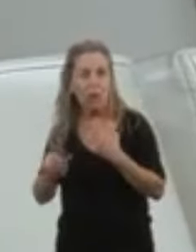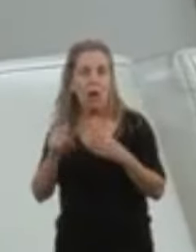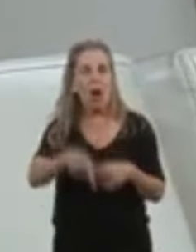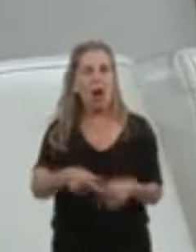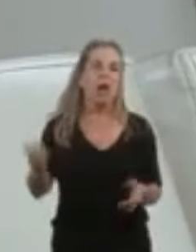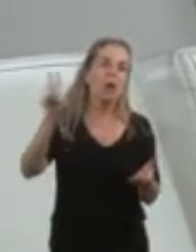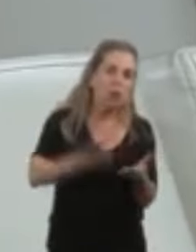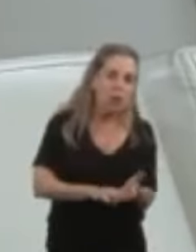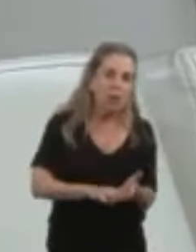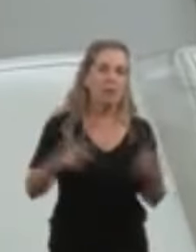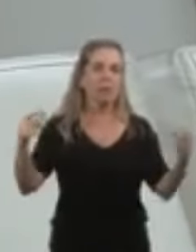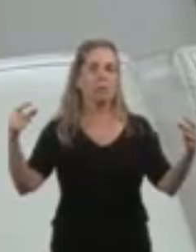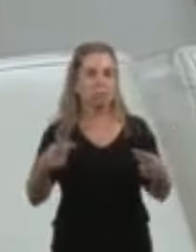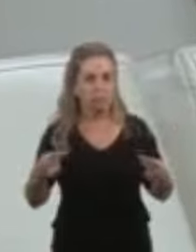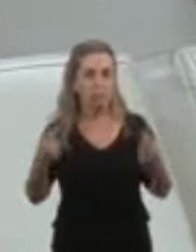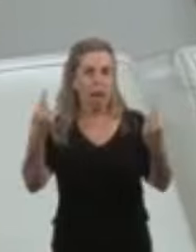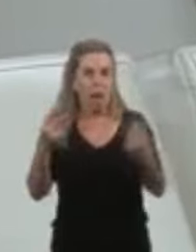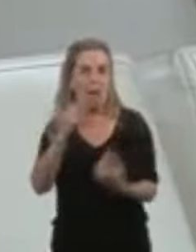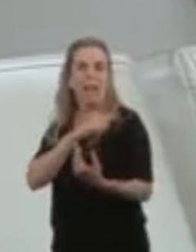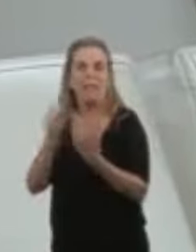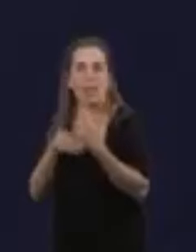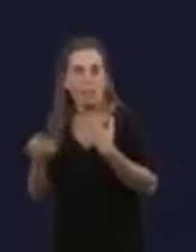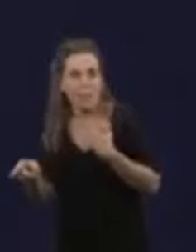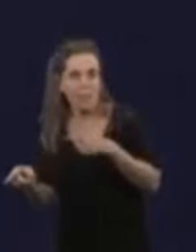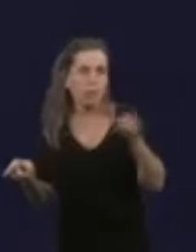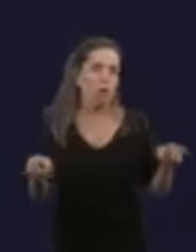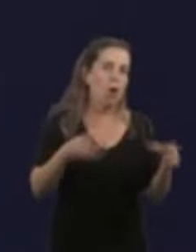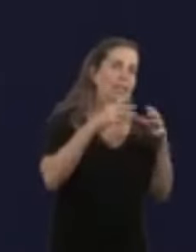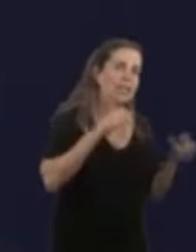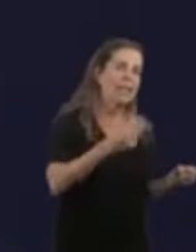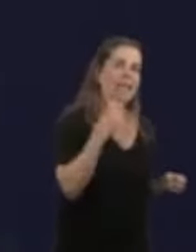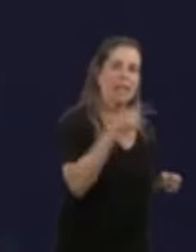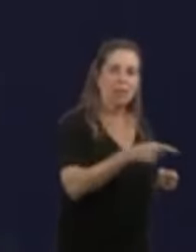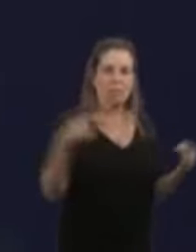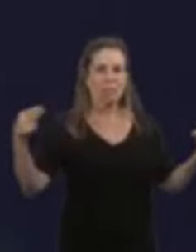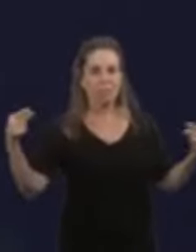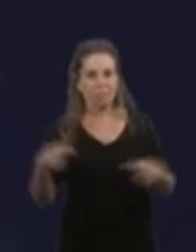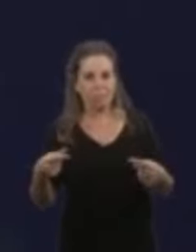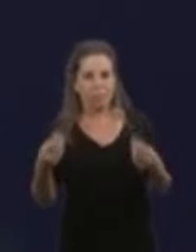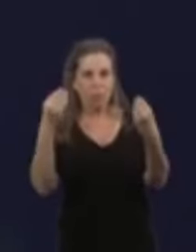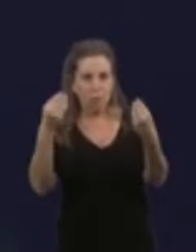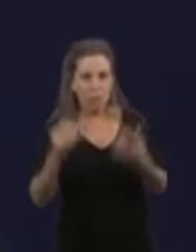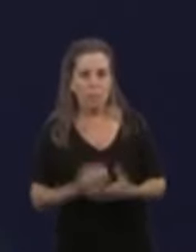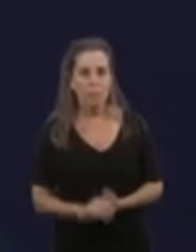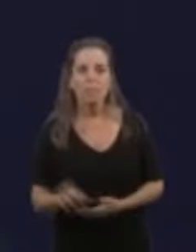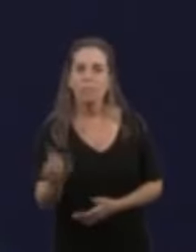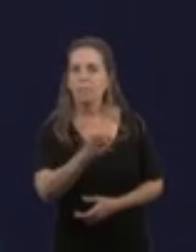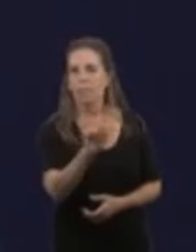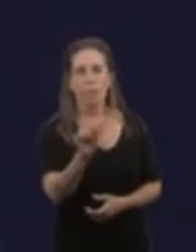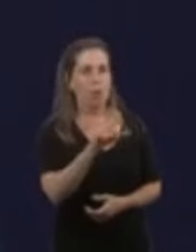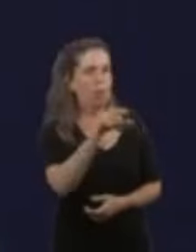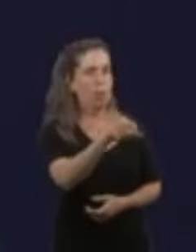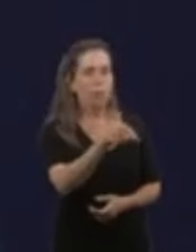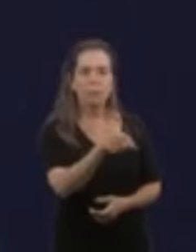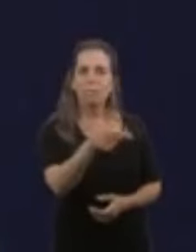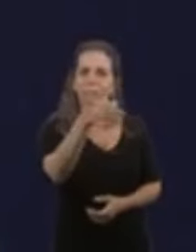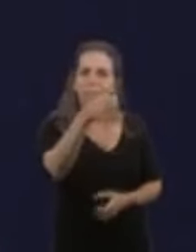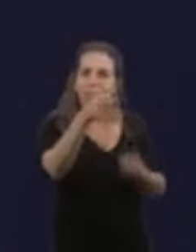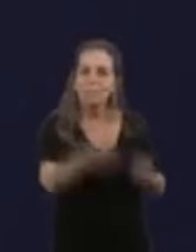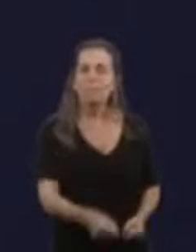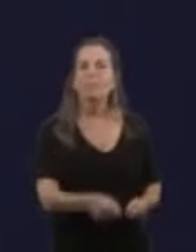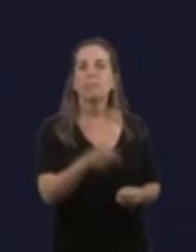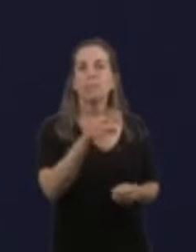nuevamente que lo que dice el jefe de gabinete es autorizado incluso por un secretario de energía es que es una aseveración es una